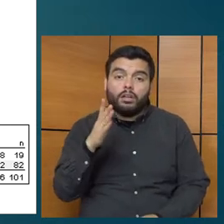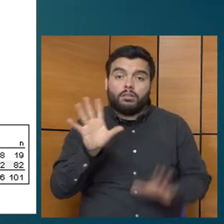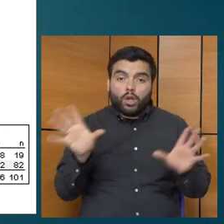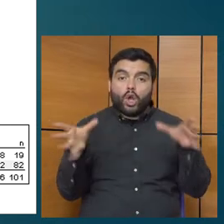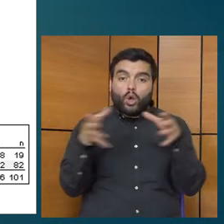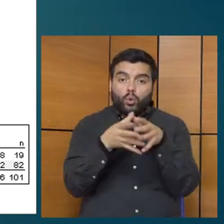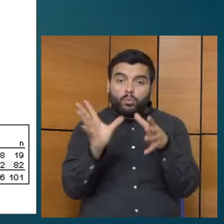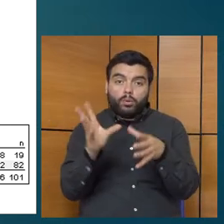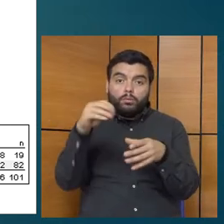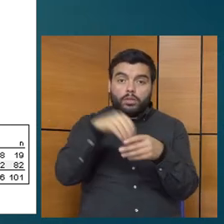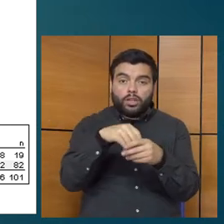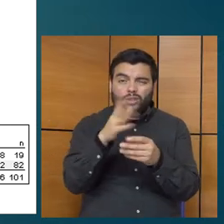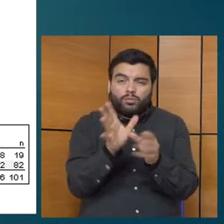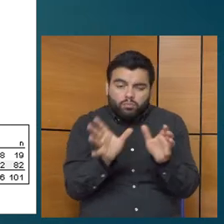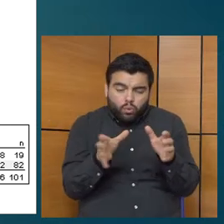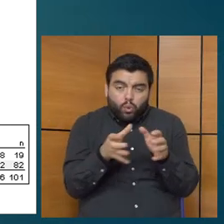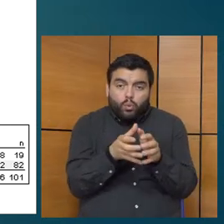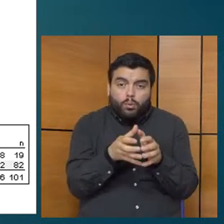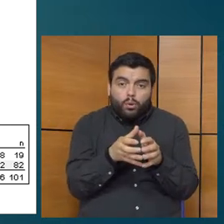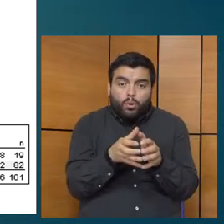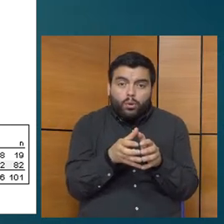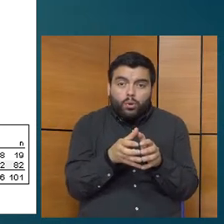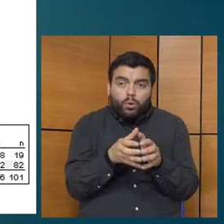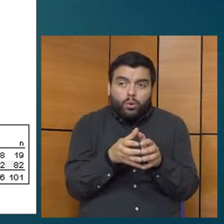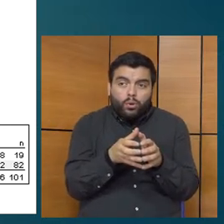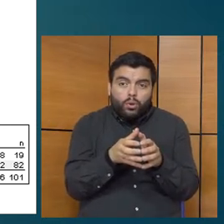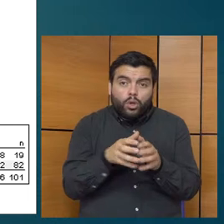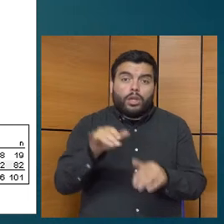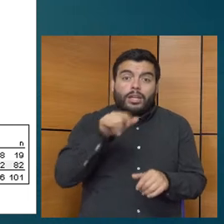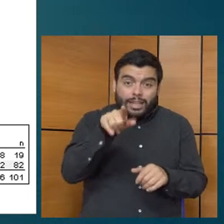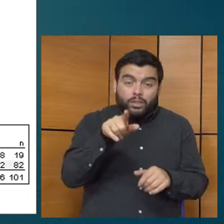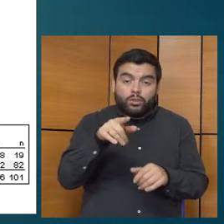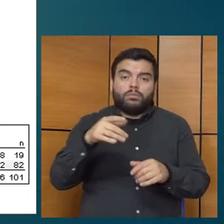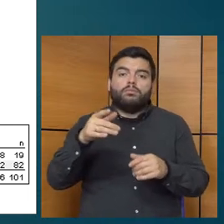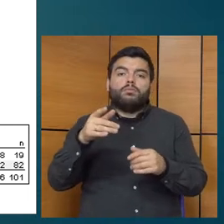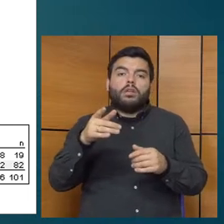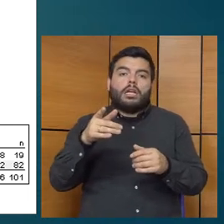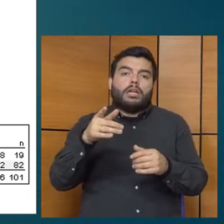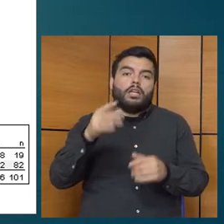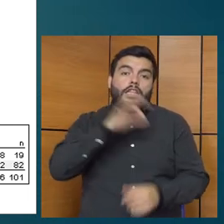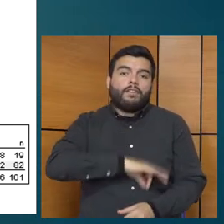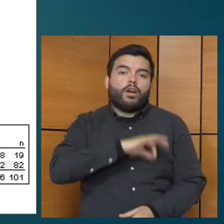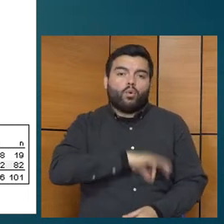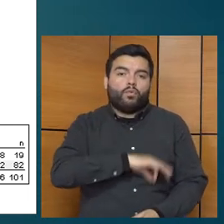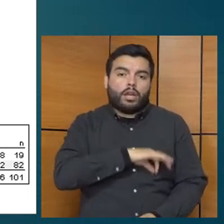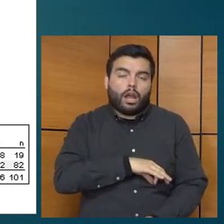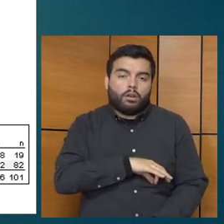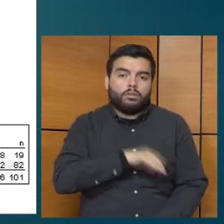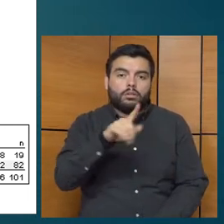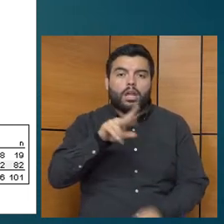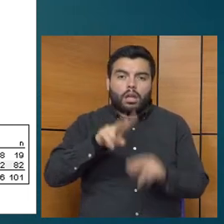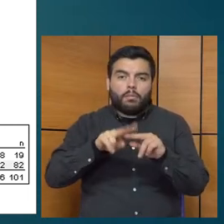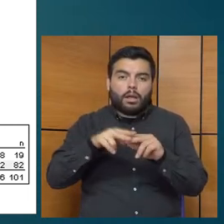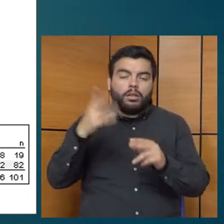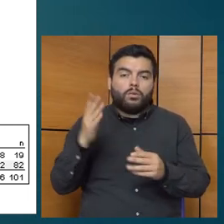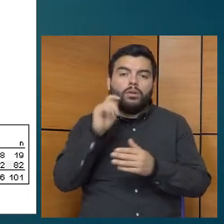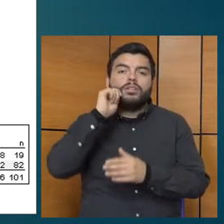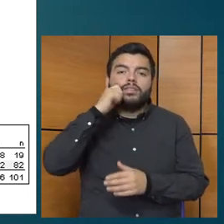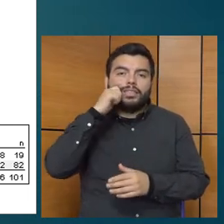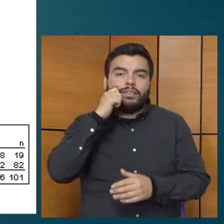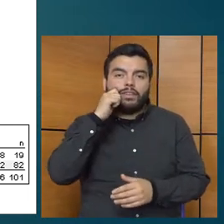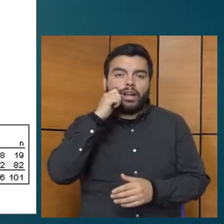grupo pequeñito, pues el no estar jubilado hacía que estaba más en activo, por tanto, pues